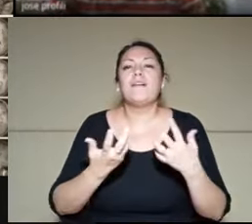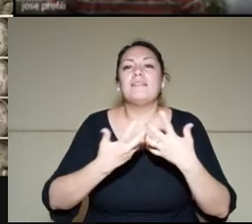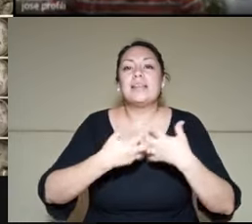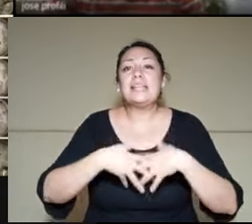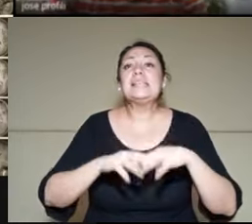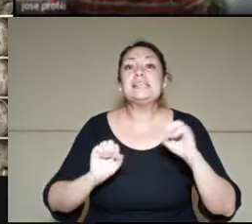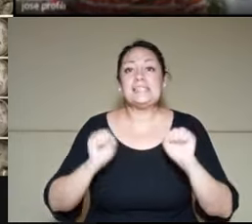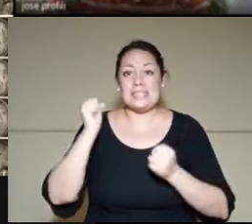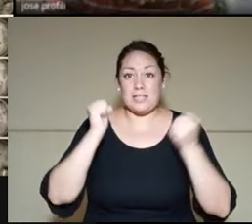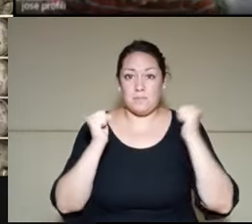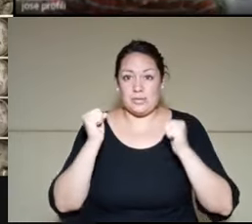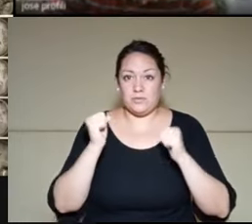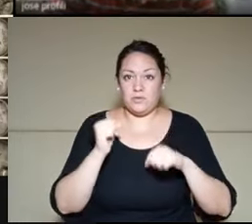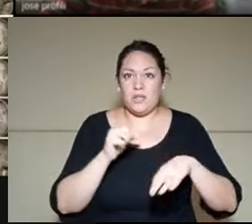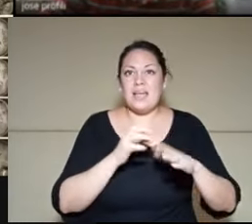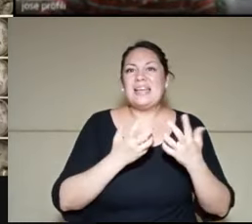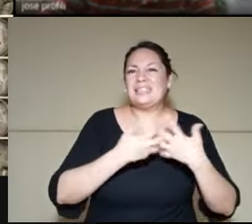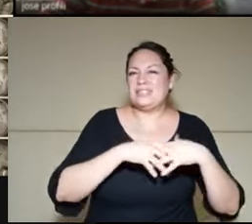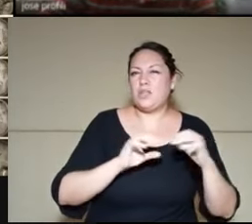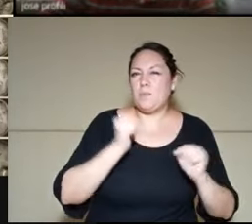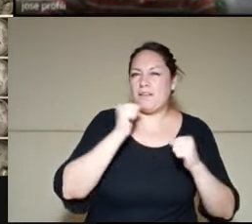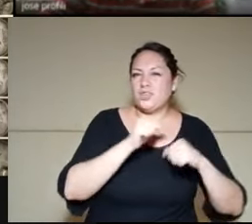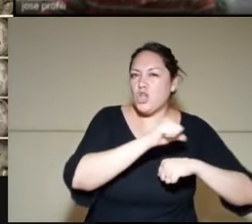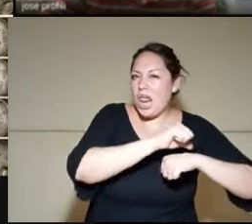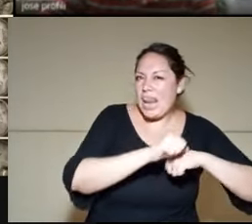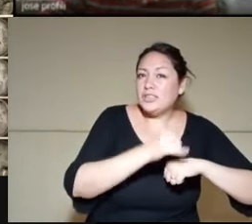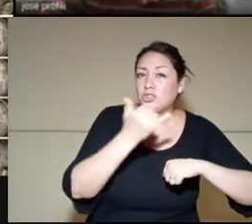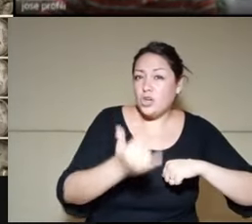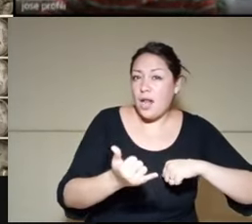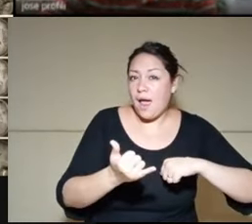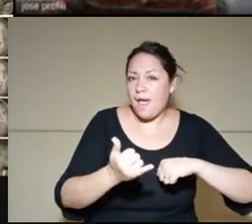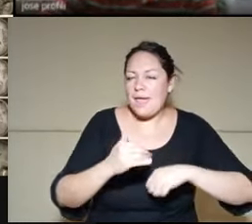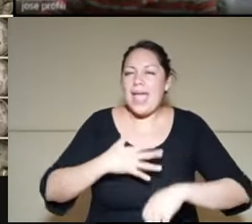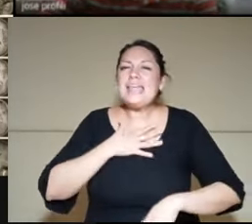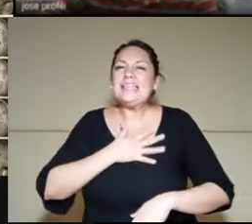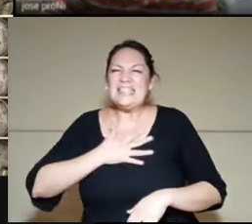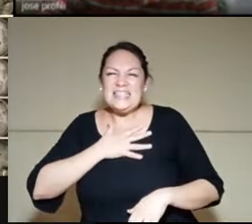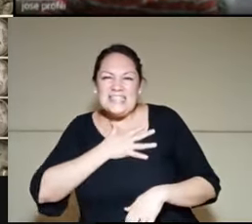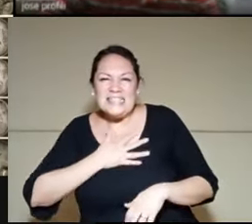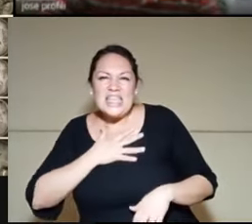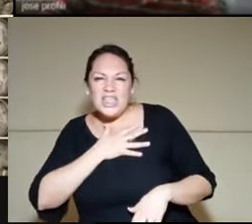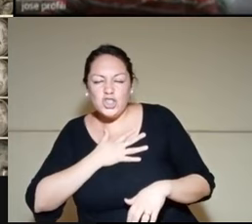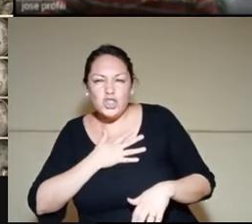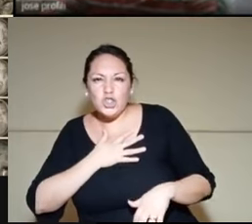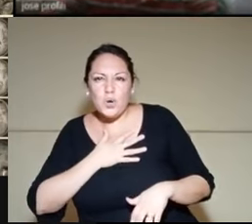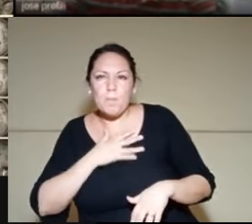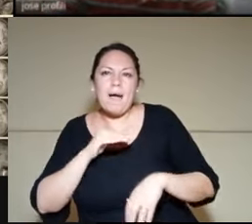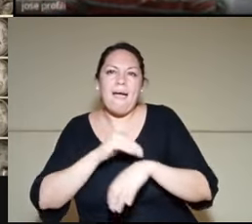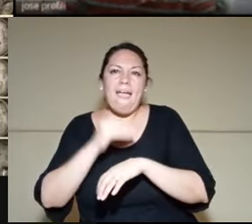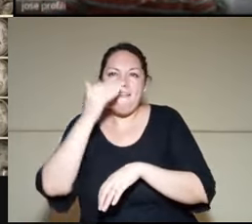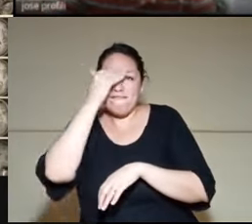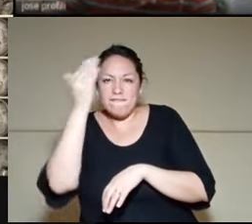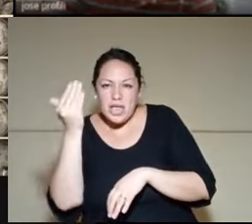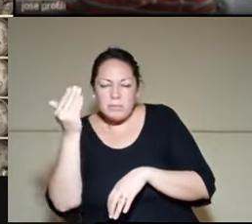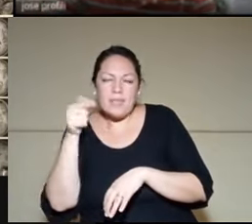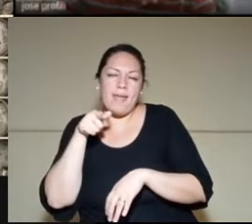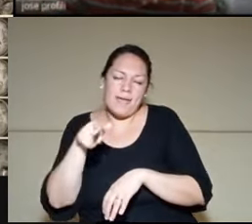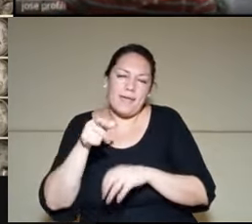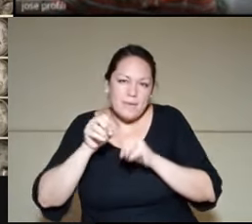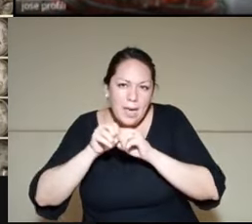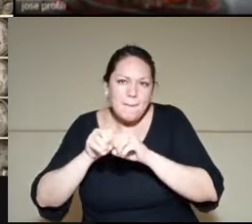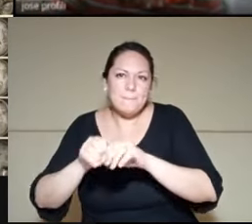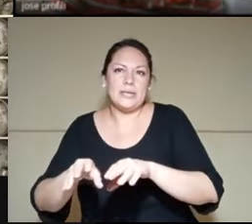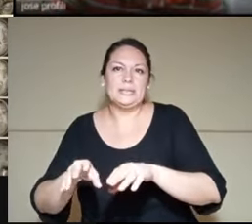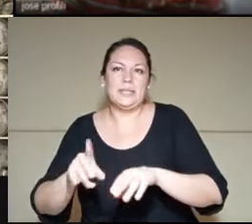hay una afectación del sistema nervioso en alguna de sus zonas, empiezan a aparecer los síntomas que nosotros llamamos o las enfermedades